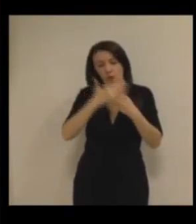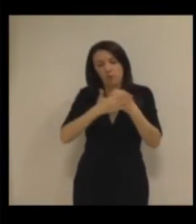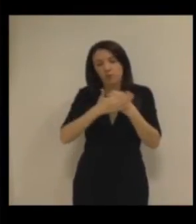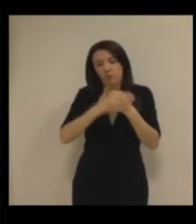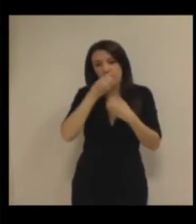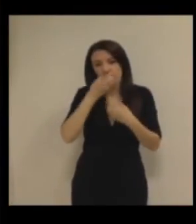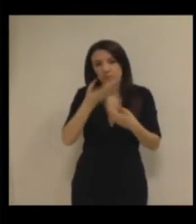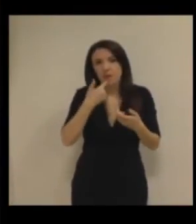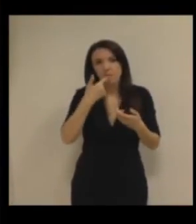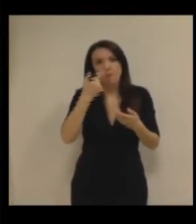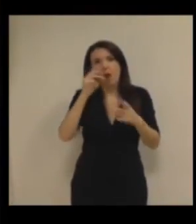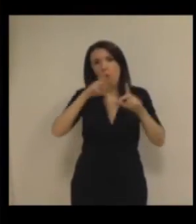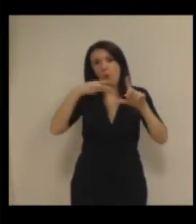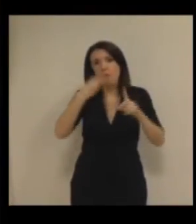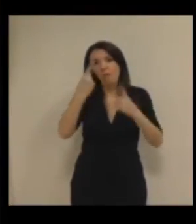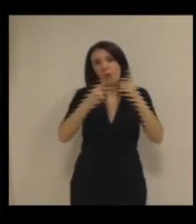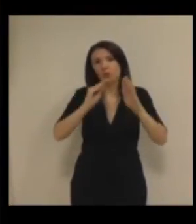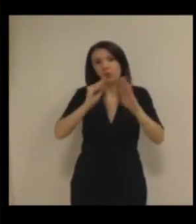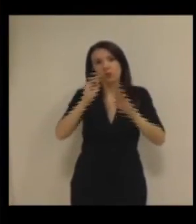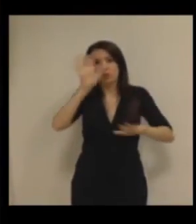Sí.